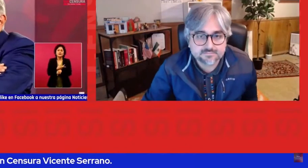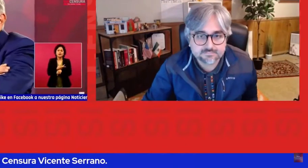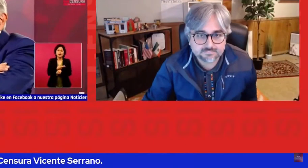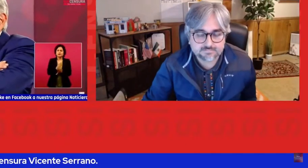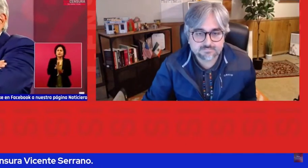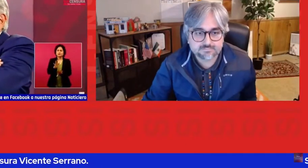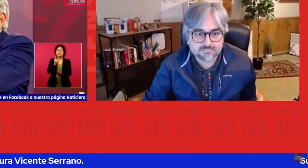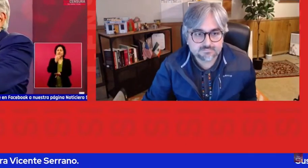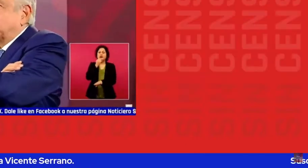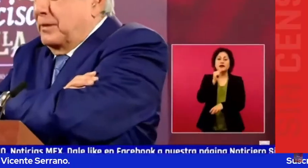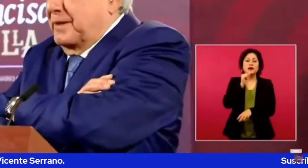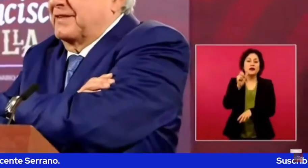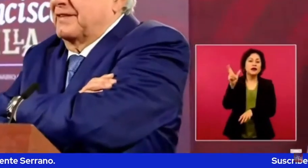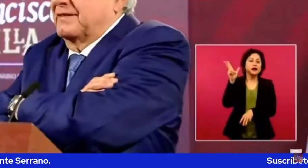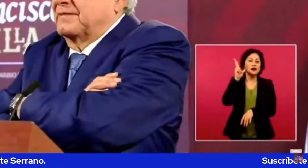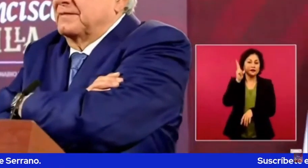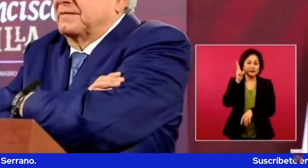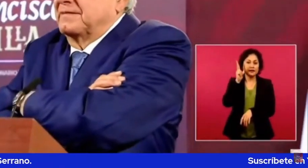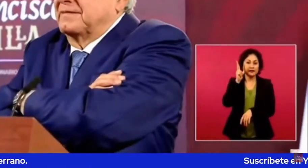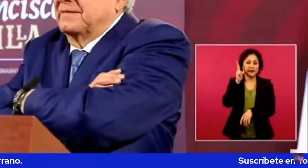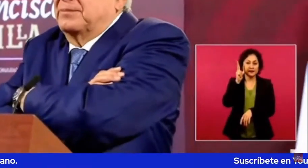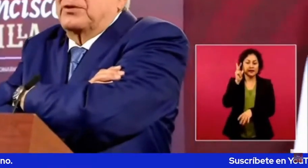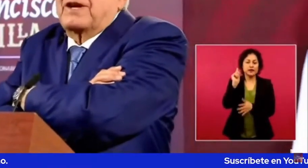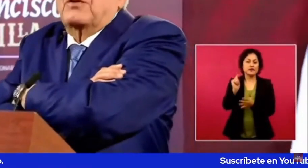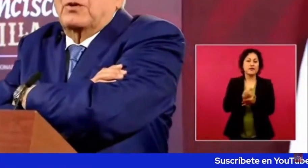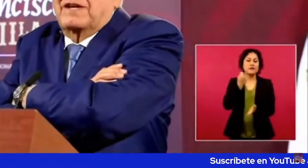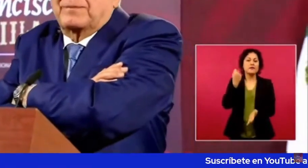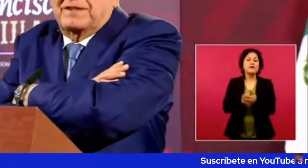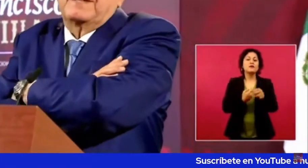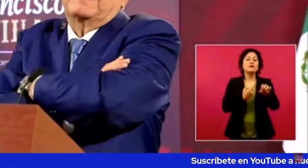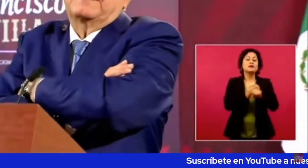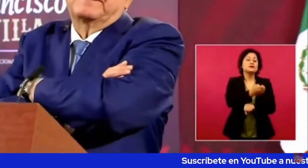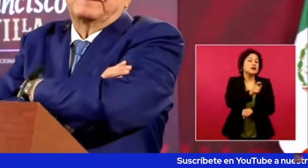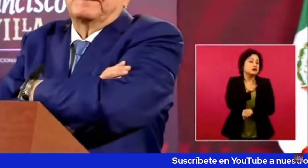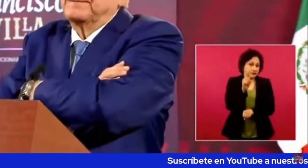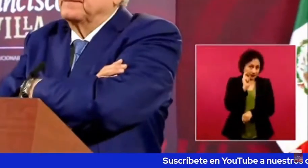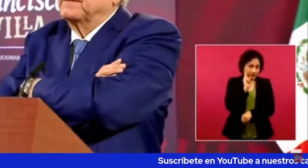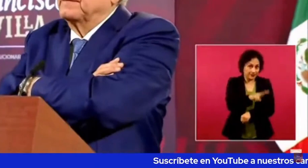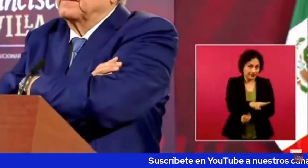antier, en Tamaulipas. ¿Y por qué lo voy a repetir?